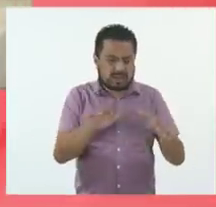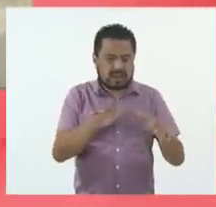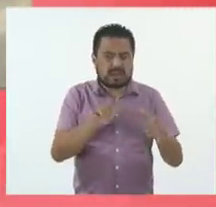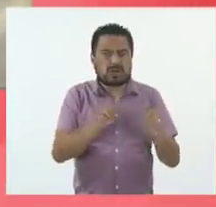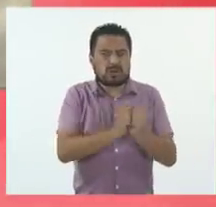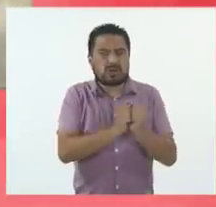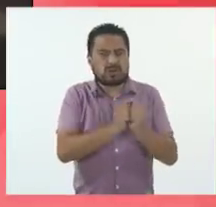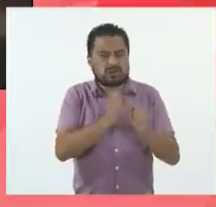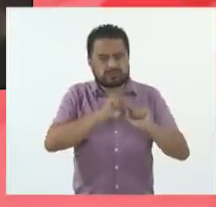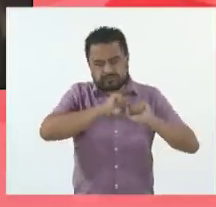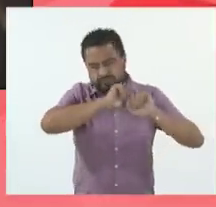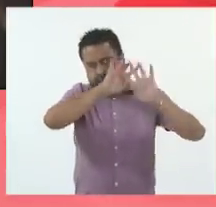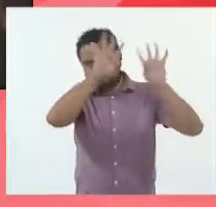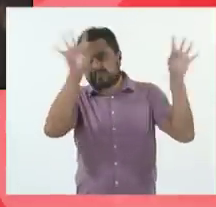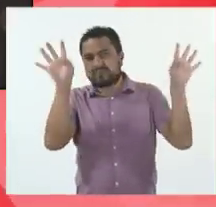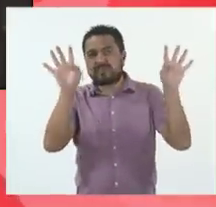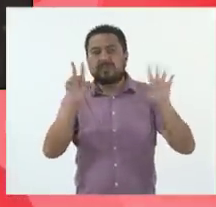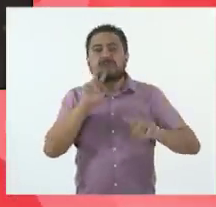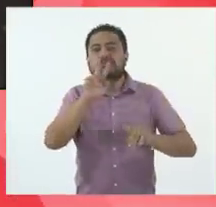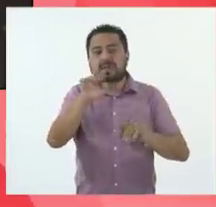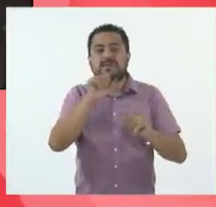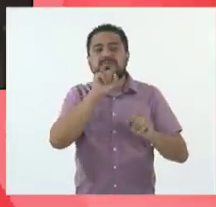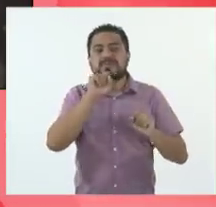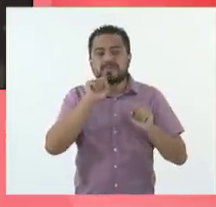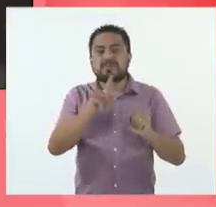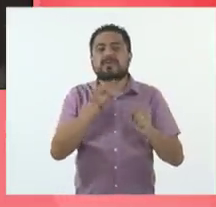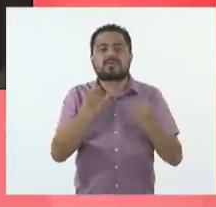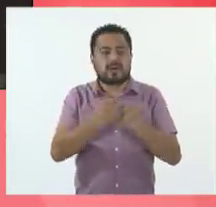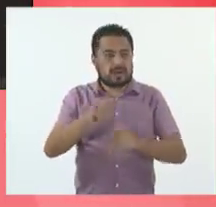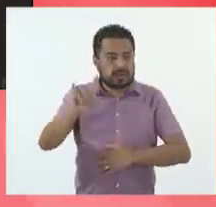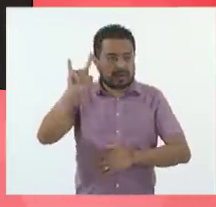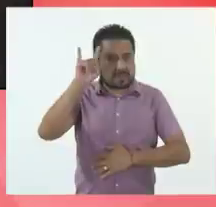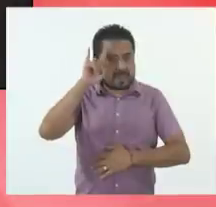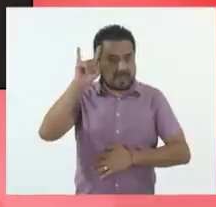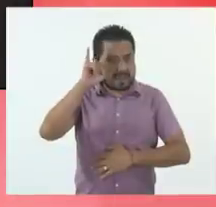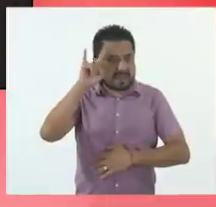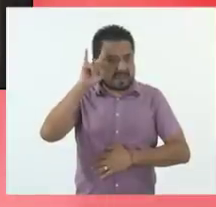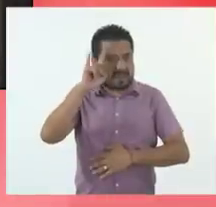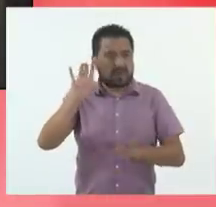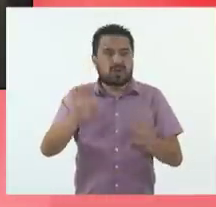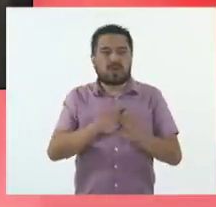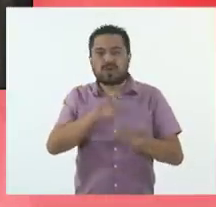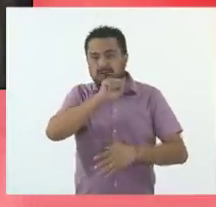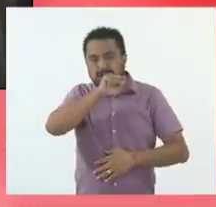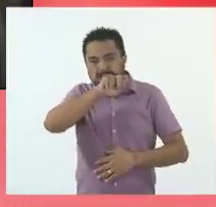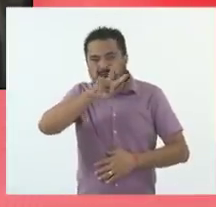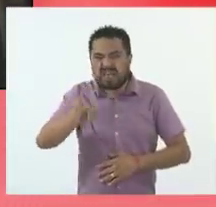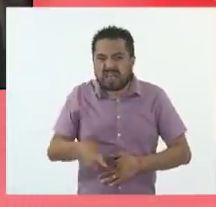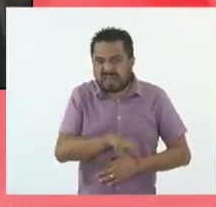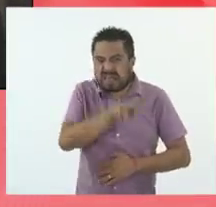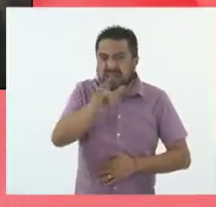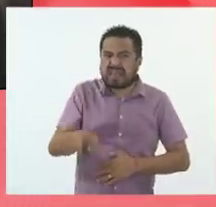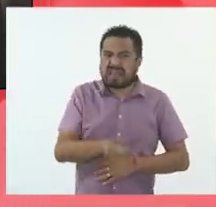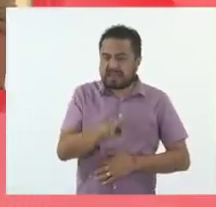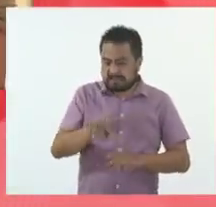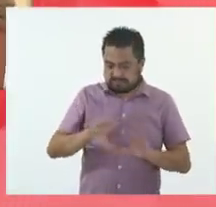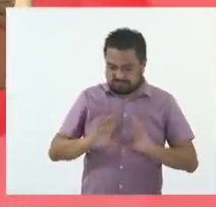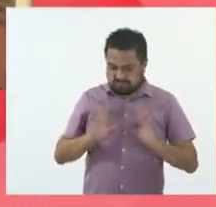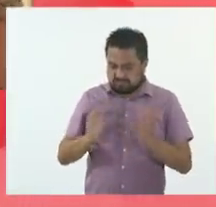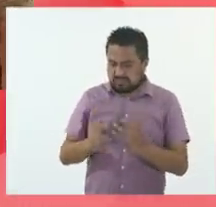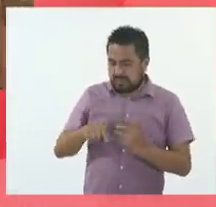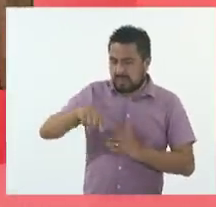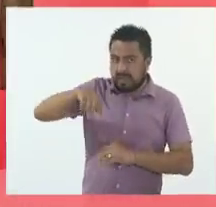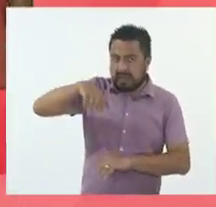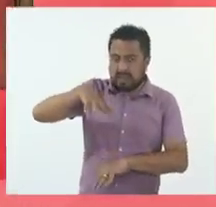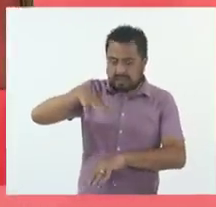cinta, por decirlo así. Y vemos también al demonio, en este caso interpretado por una víbora.